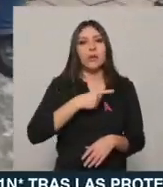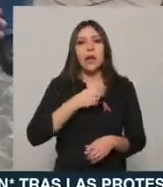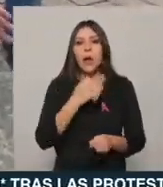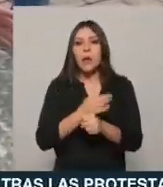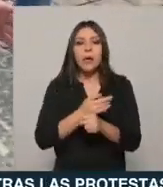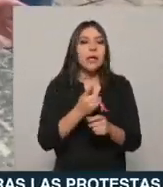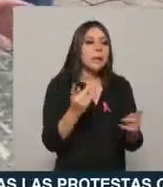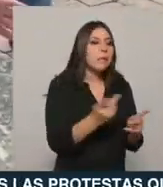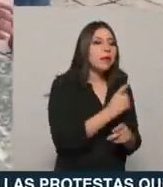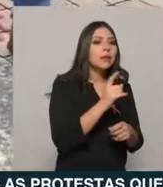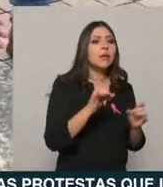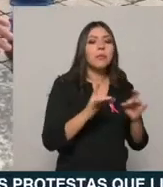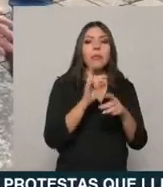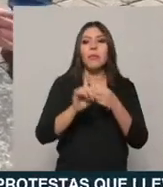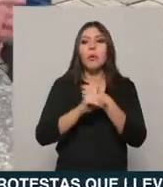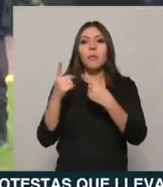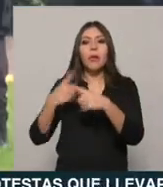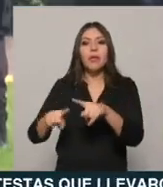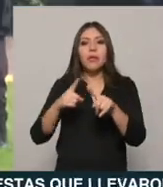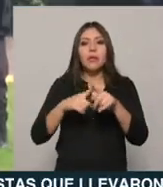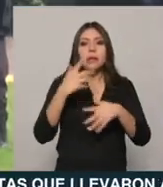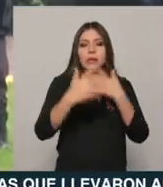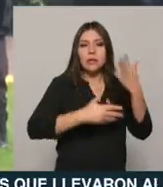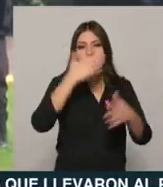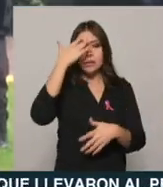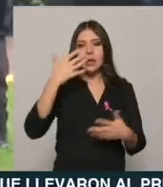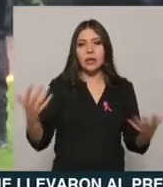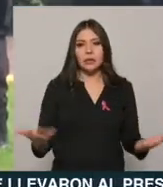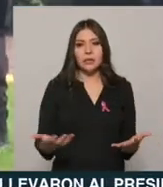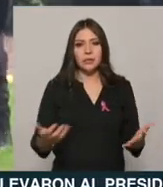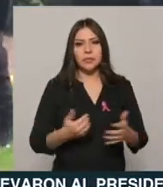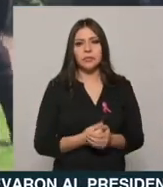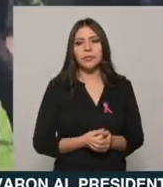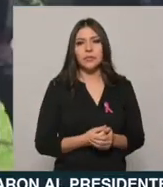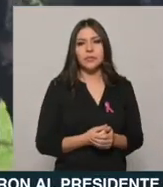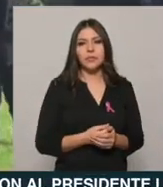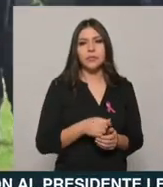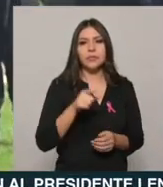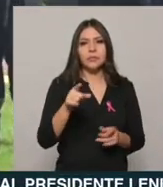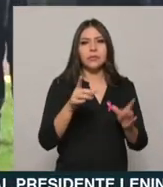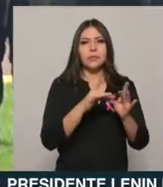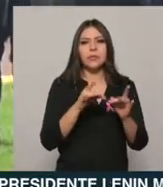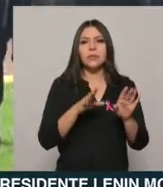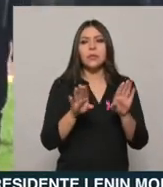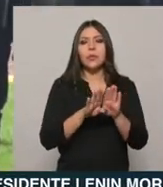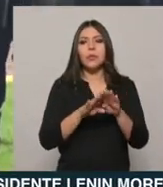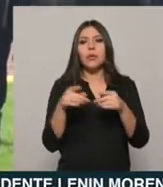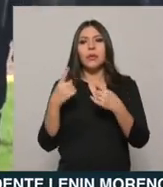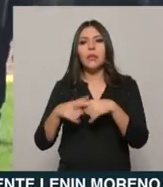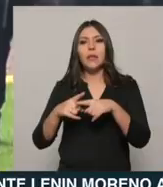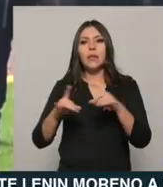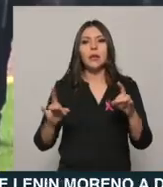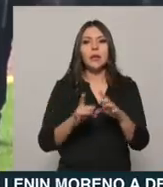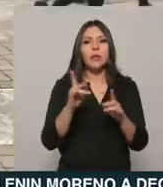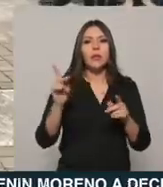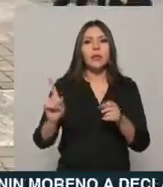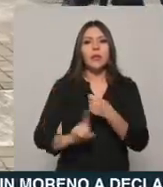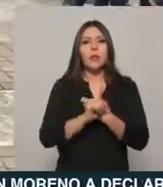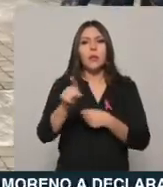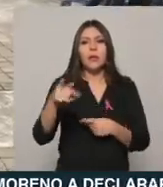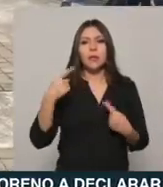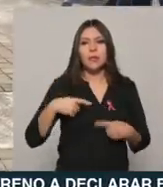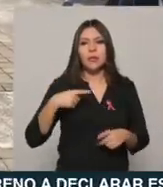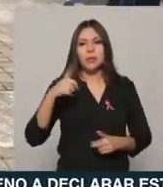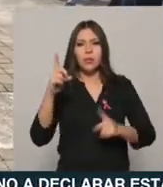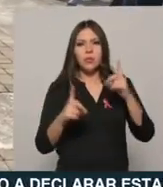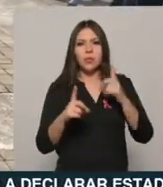de la fuerza que es usado en el país, se contemplan aspectos de desarrollo situacional del sospechoso